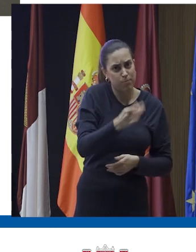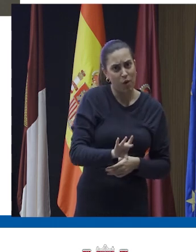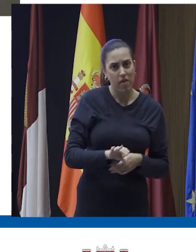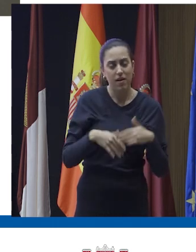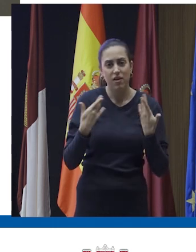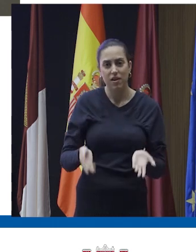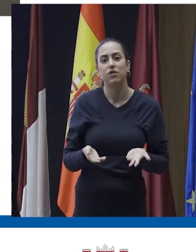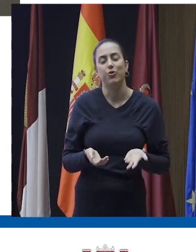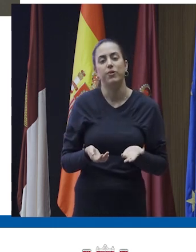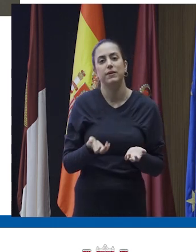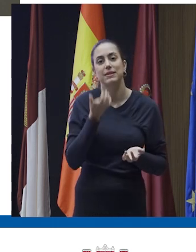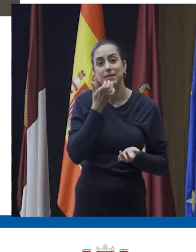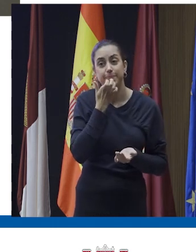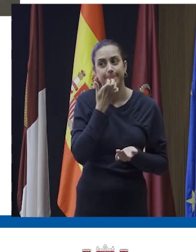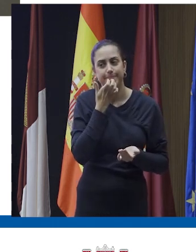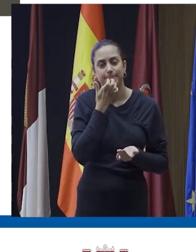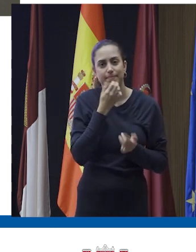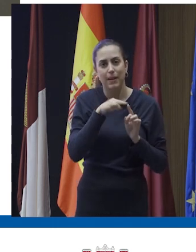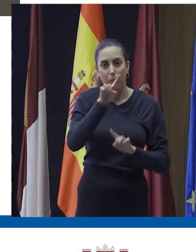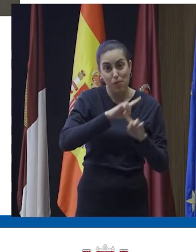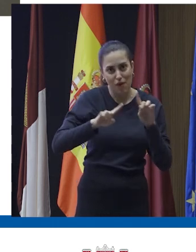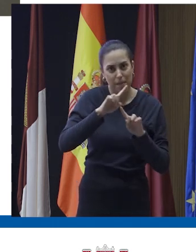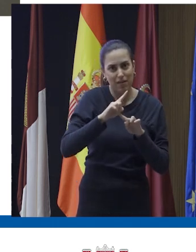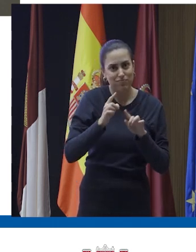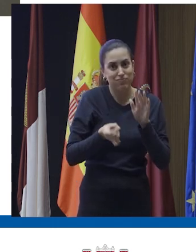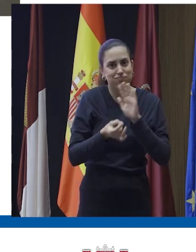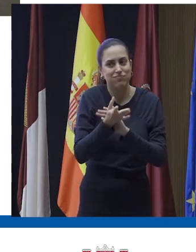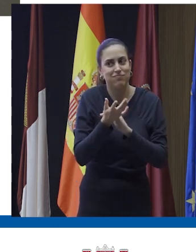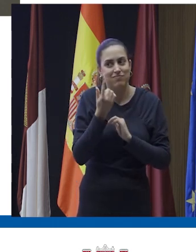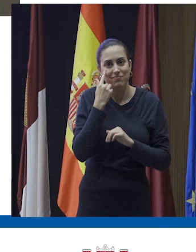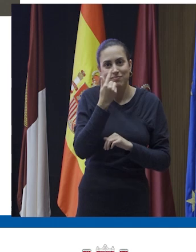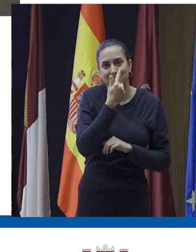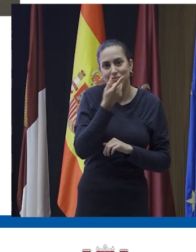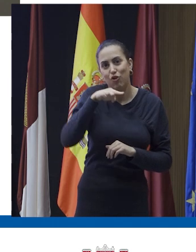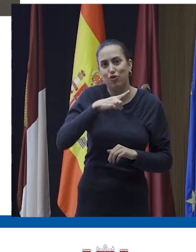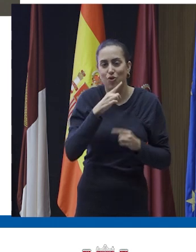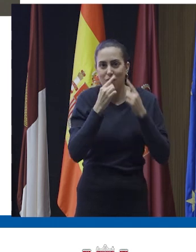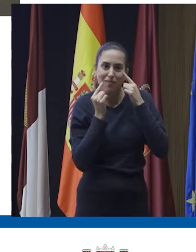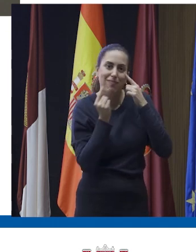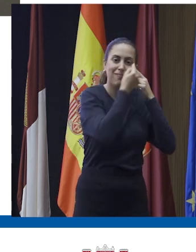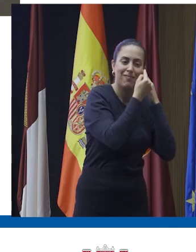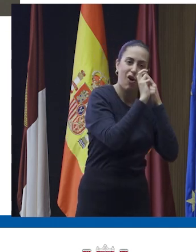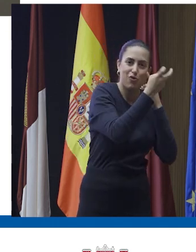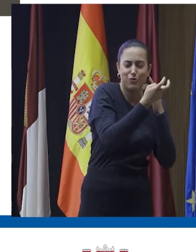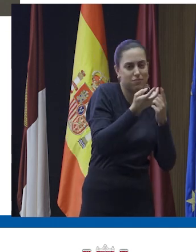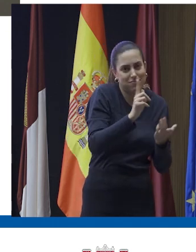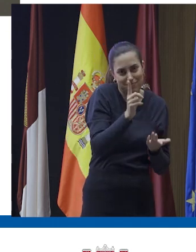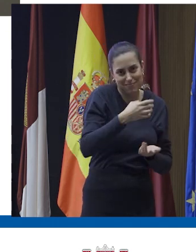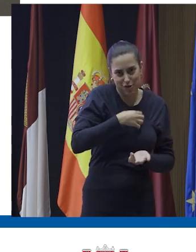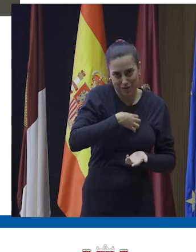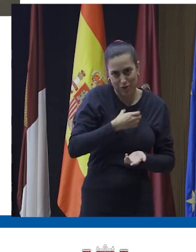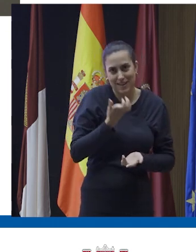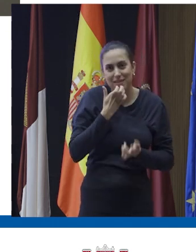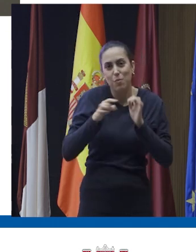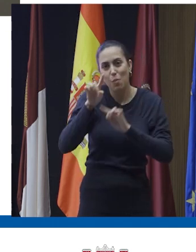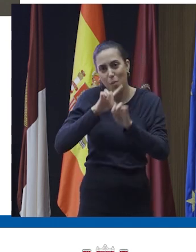Entonces, pues, si existe alguna complicación durante una de las cirugías, pues obviamente no vamos a meternos con el otro. Y si existe alguno de los dos problemas